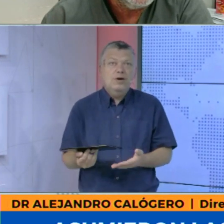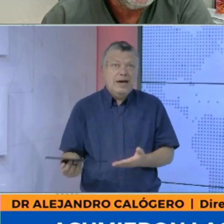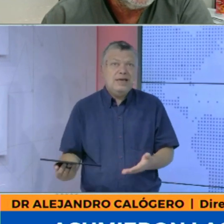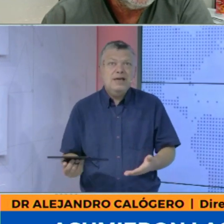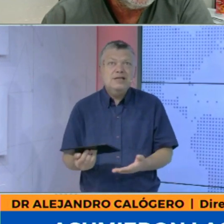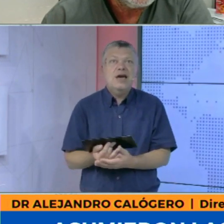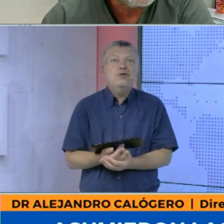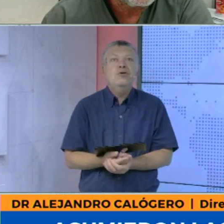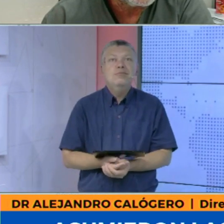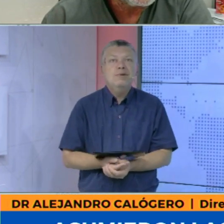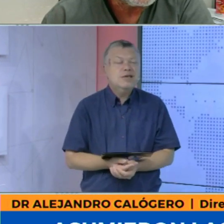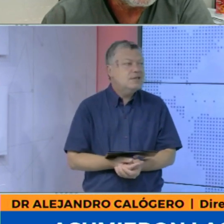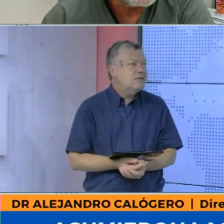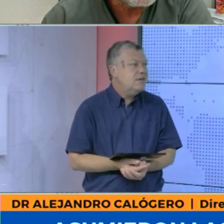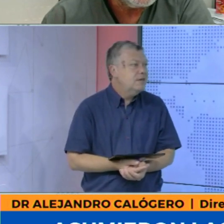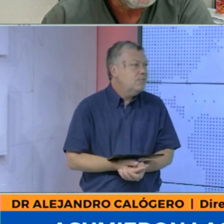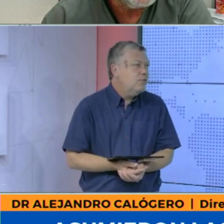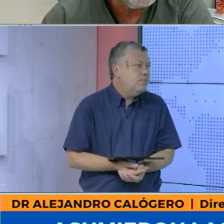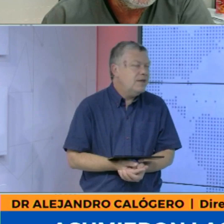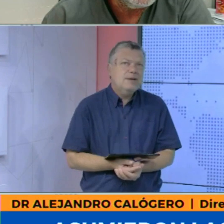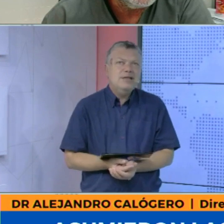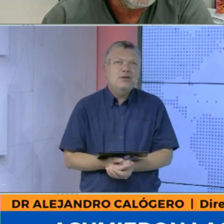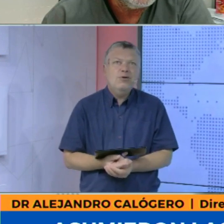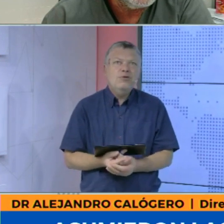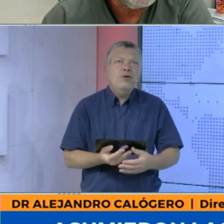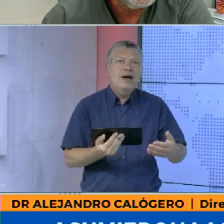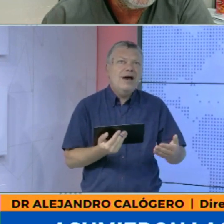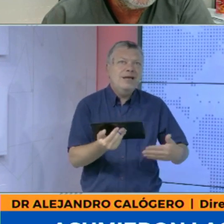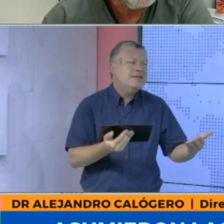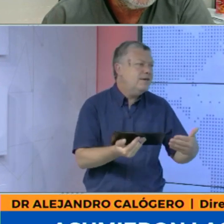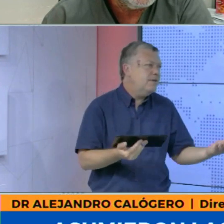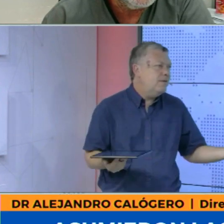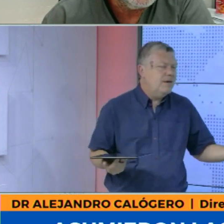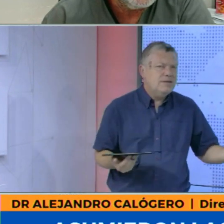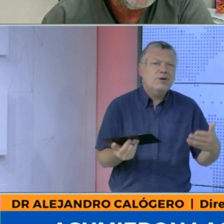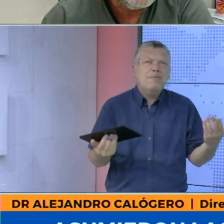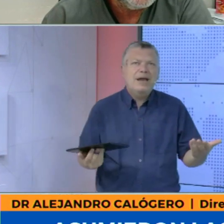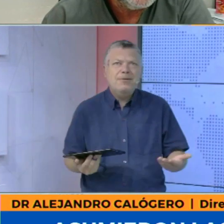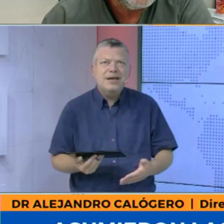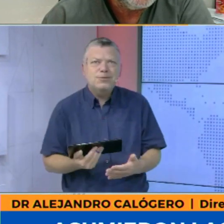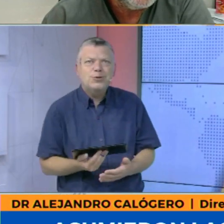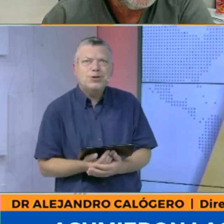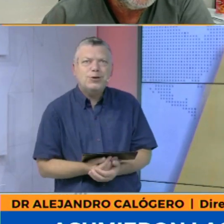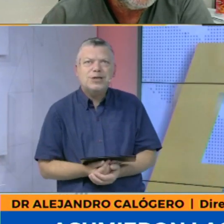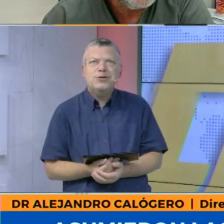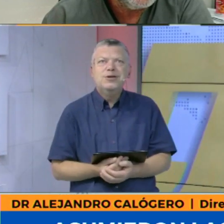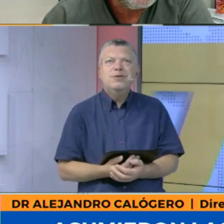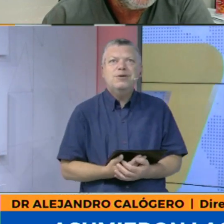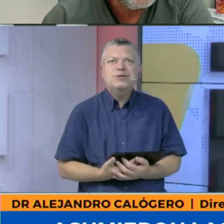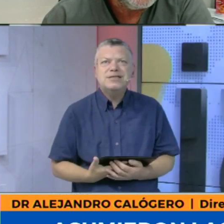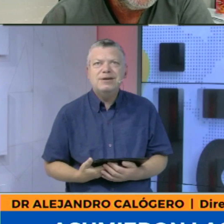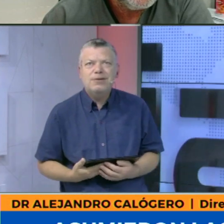estuvo aquí en el llano, vamos a decirlo así, vos directamente no hablás, te ahorrás palabras y un montón de cosas,